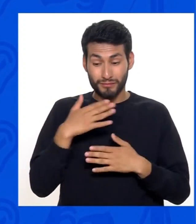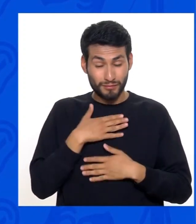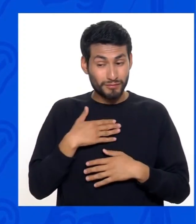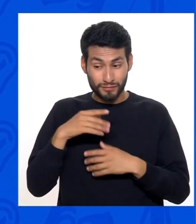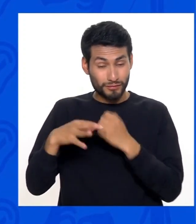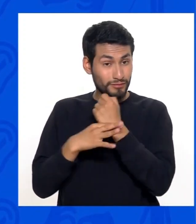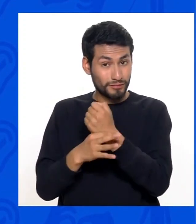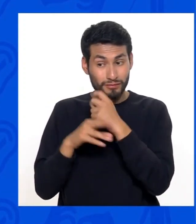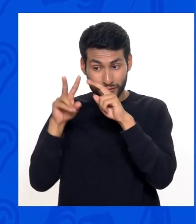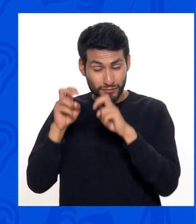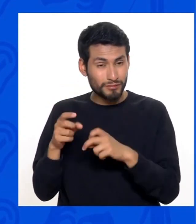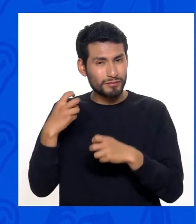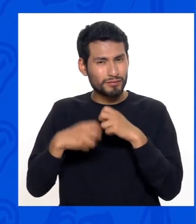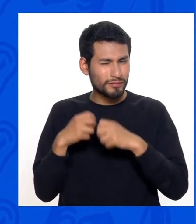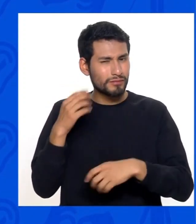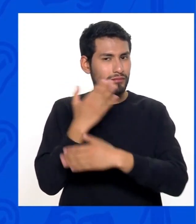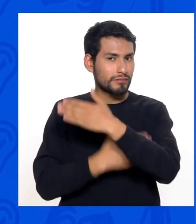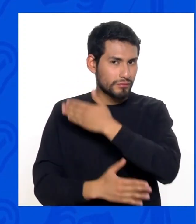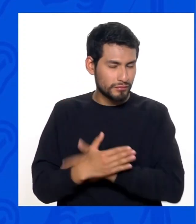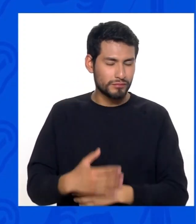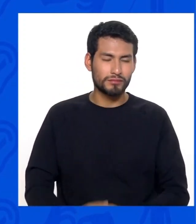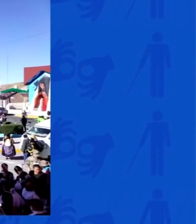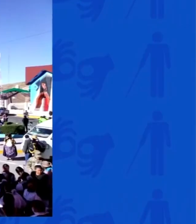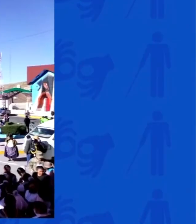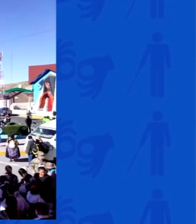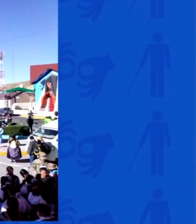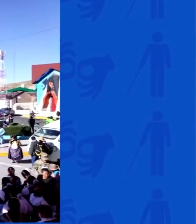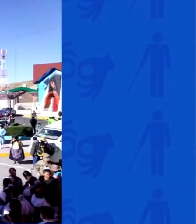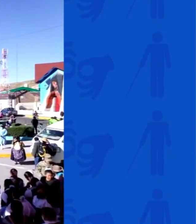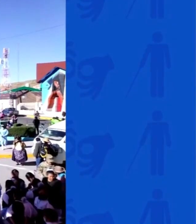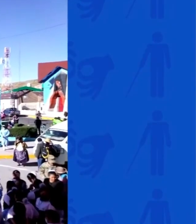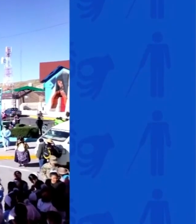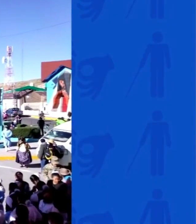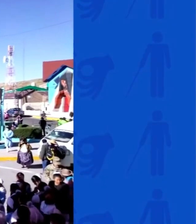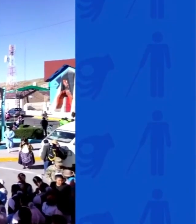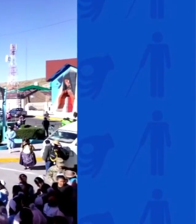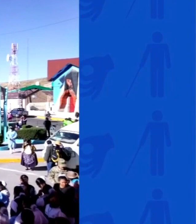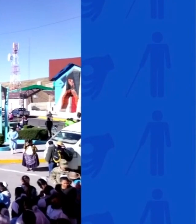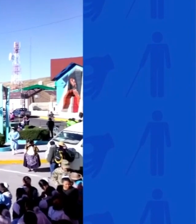la parte médica con problemas de discapacidad.